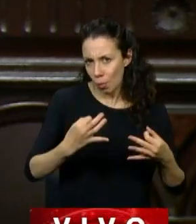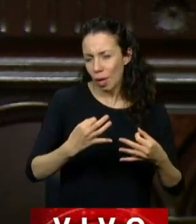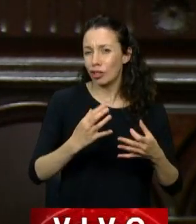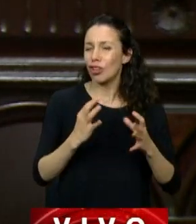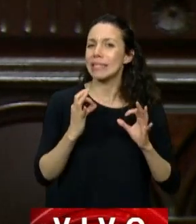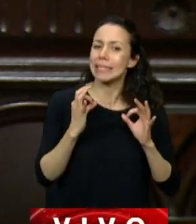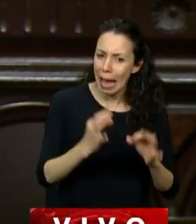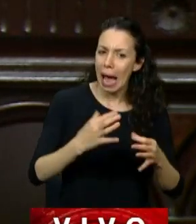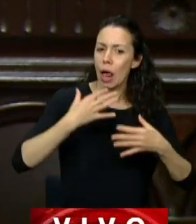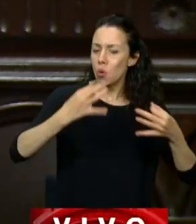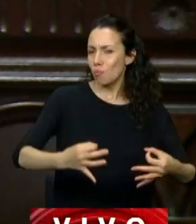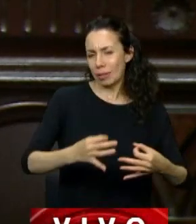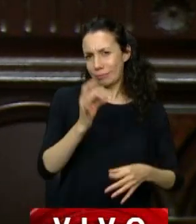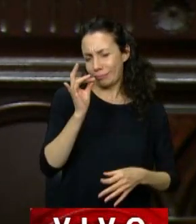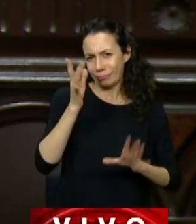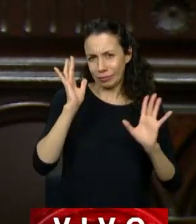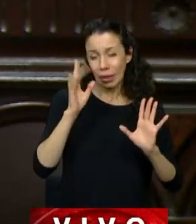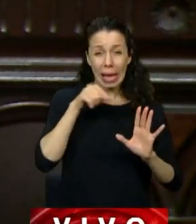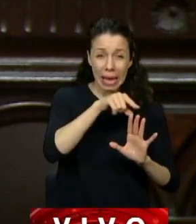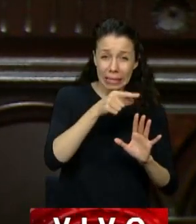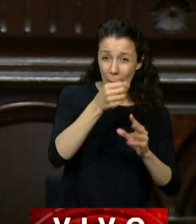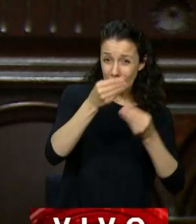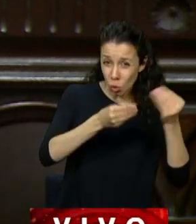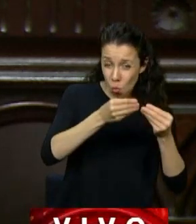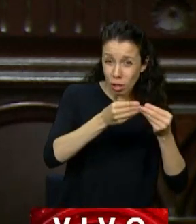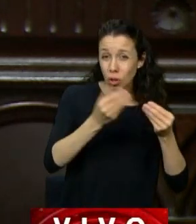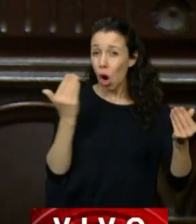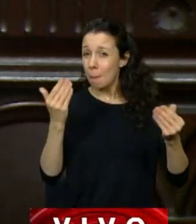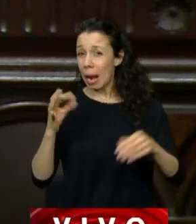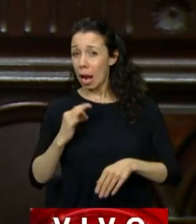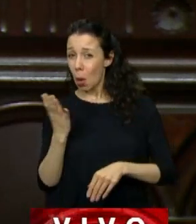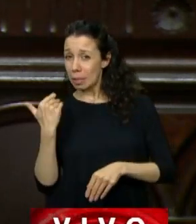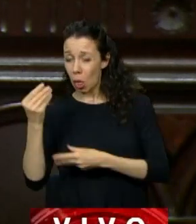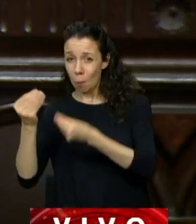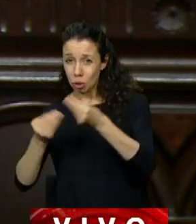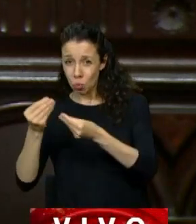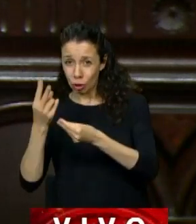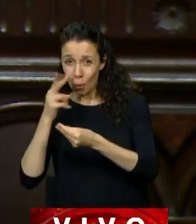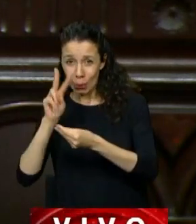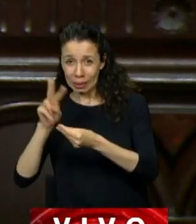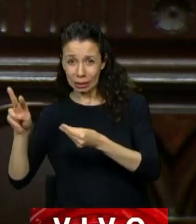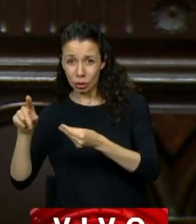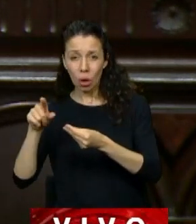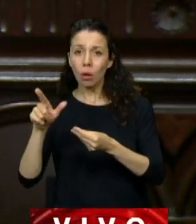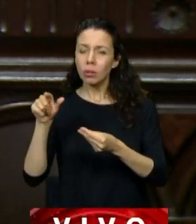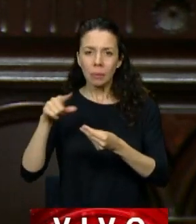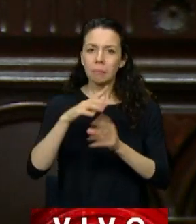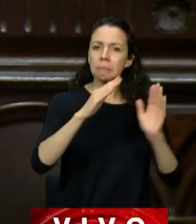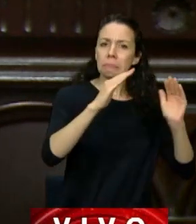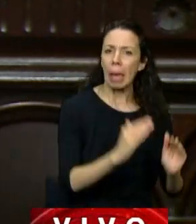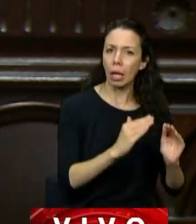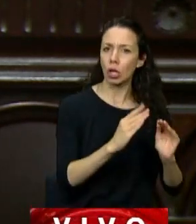cumplirlo. Además, en este presupuesto, comparativamente con el del año pasado, del 2022, hay una disminución